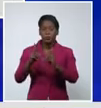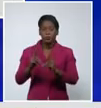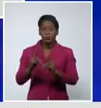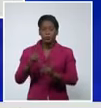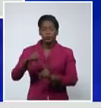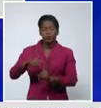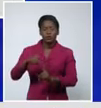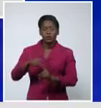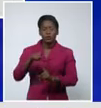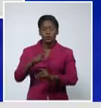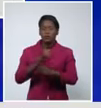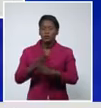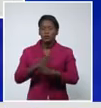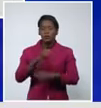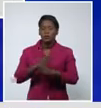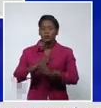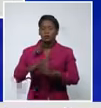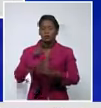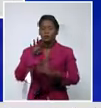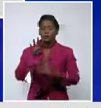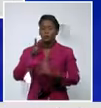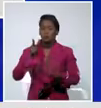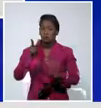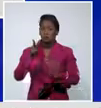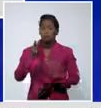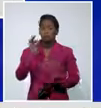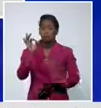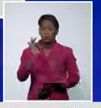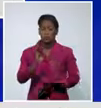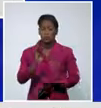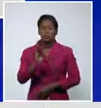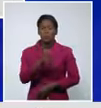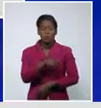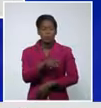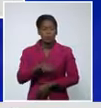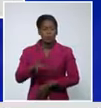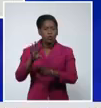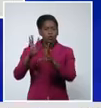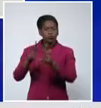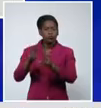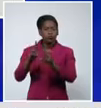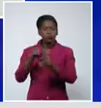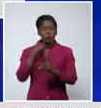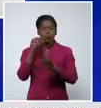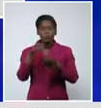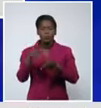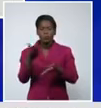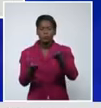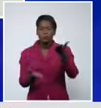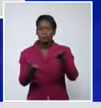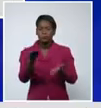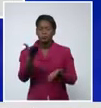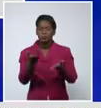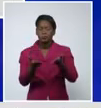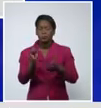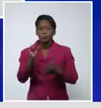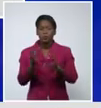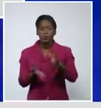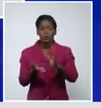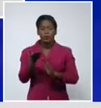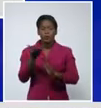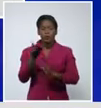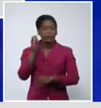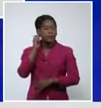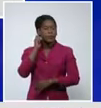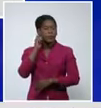0,42%, por ciento, realmente una tasa inferior a la que tuvimos en febrero, a la que tuvimos en